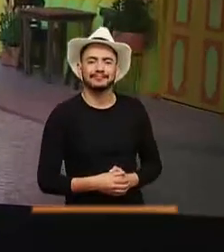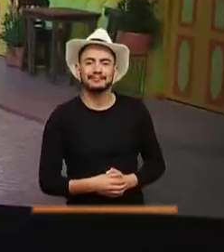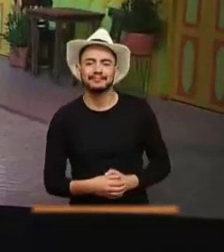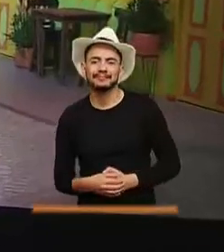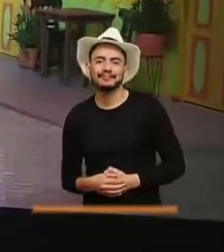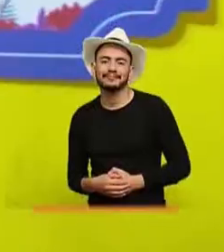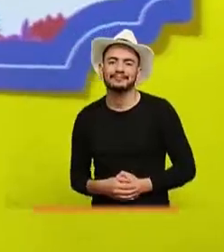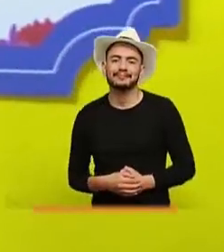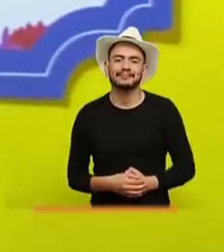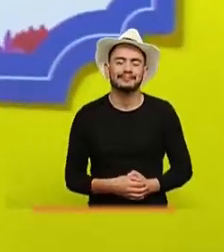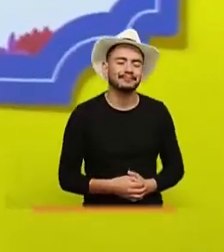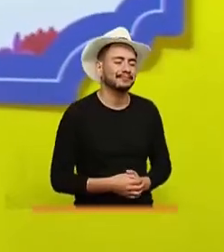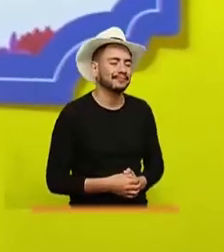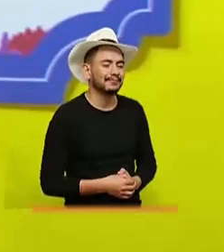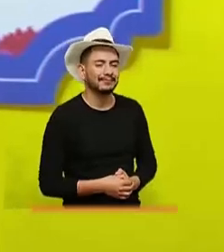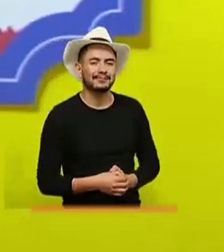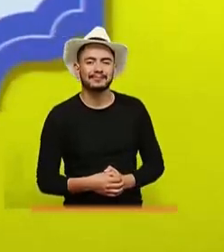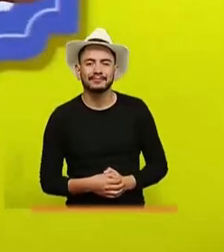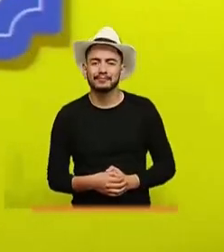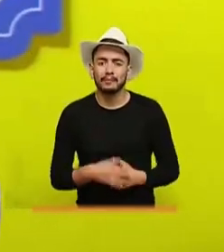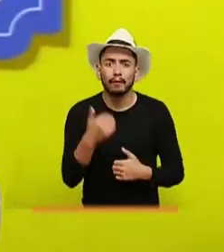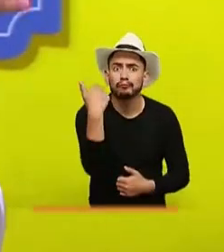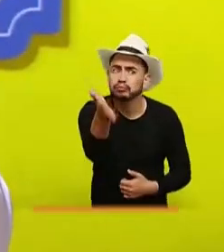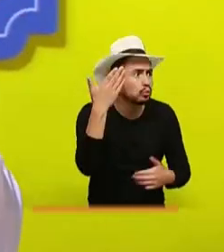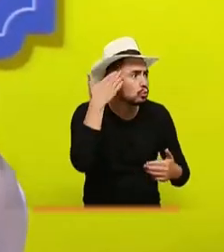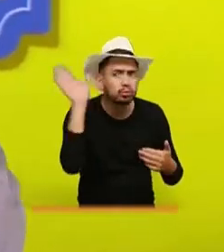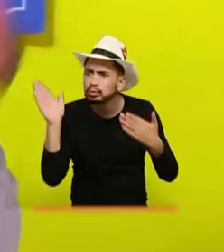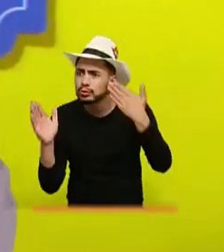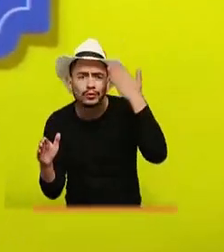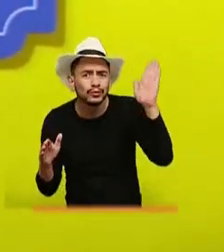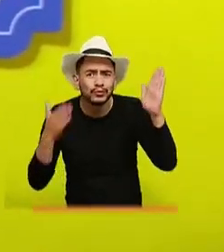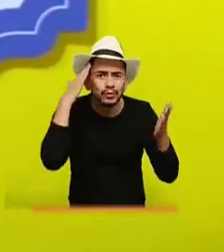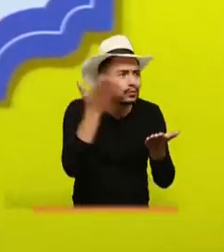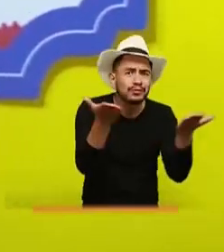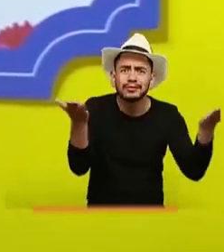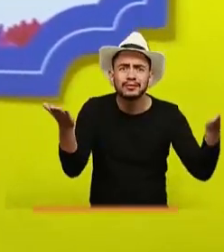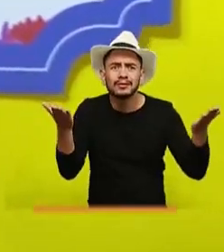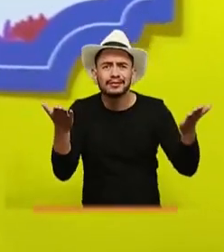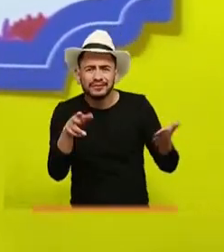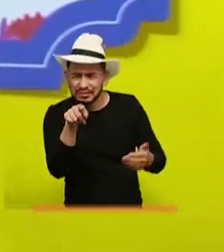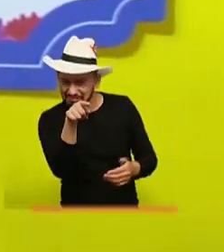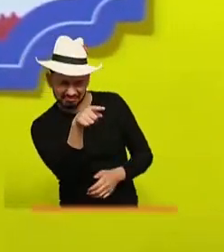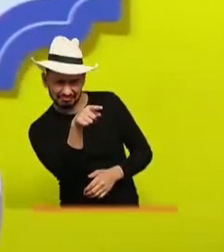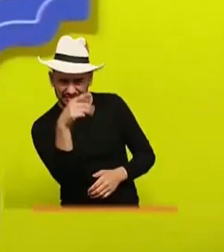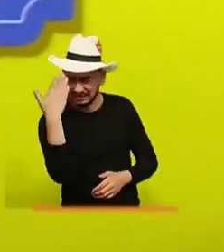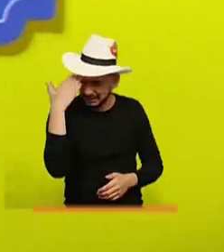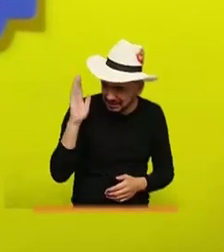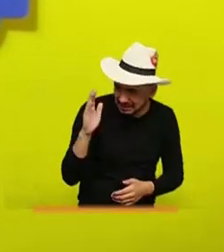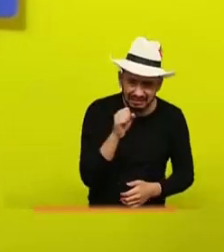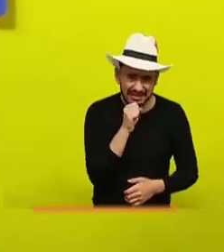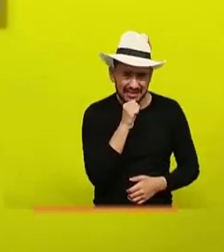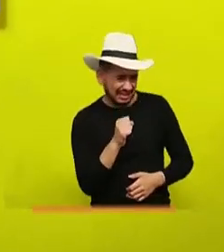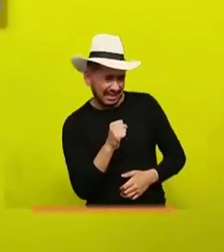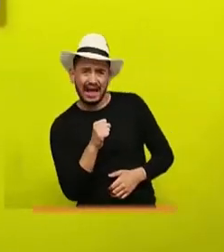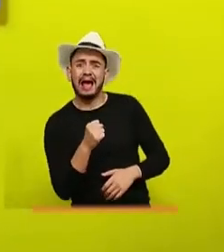Aquí hay un dato curioso, no sé si lo notó él. Es que Pichingo y yo